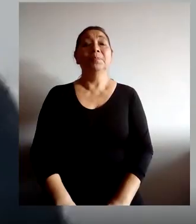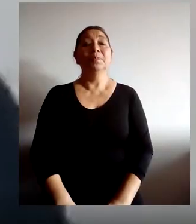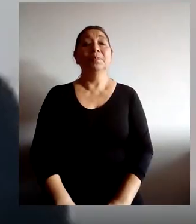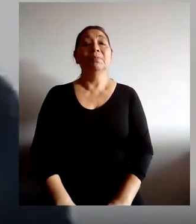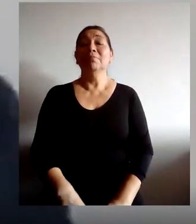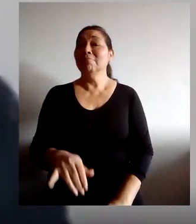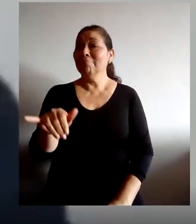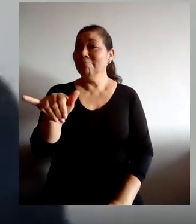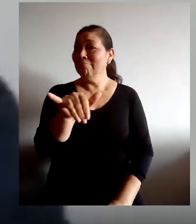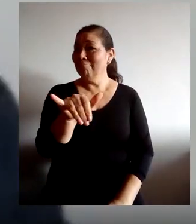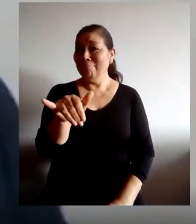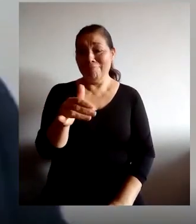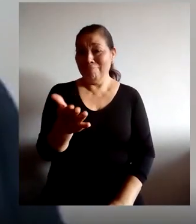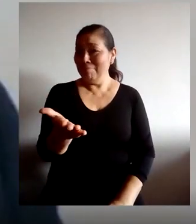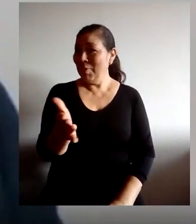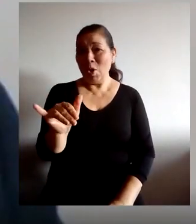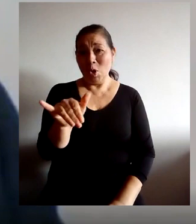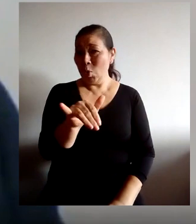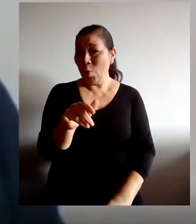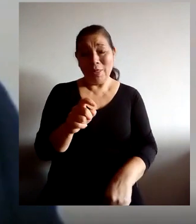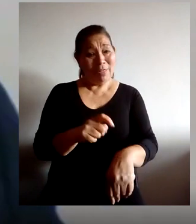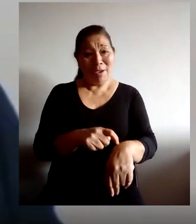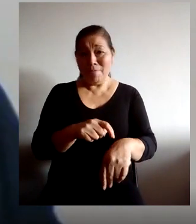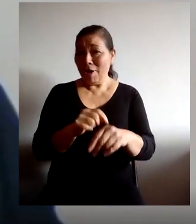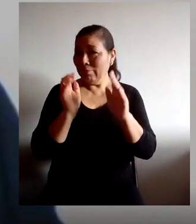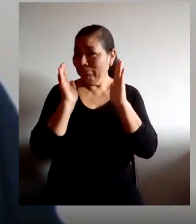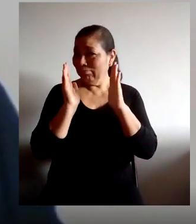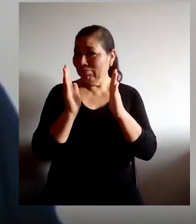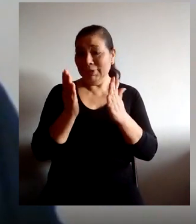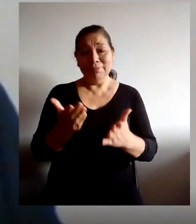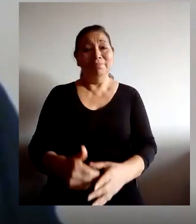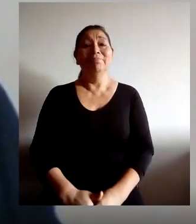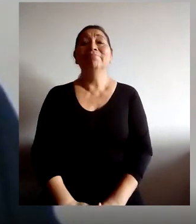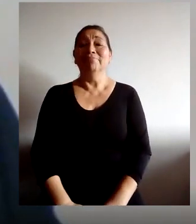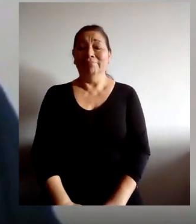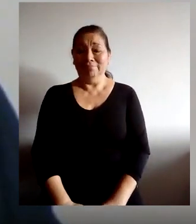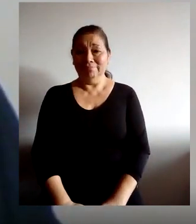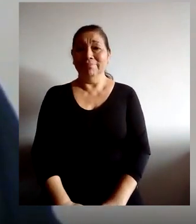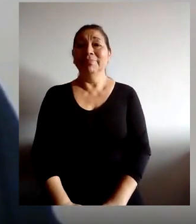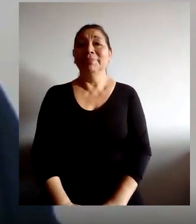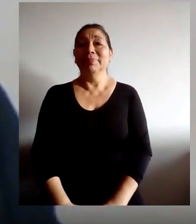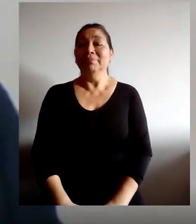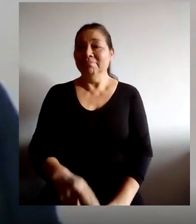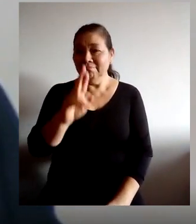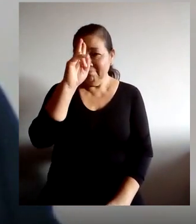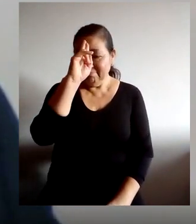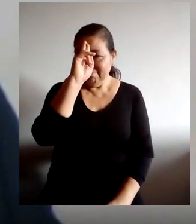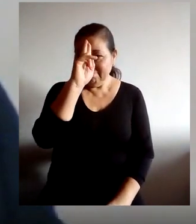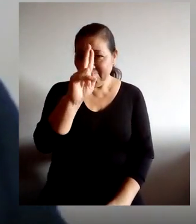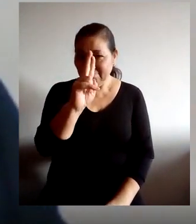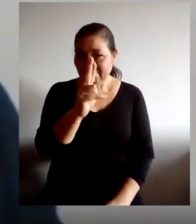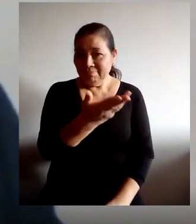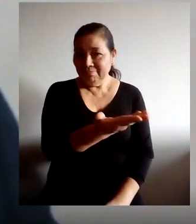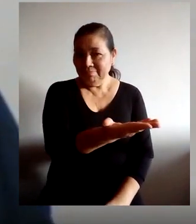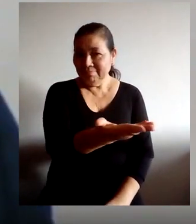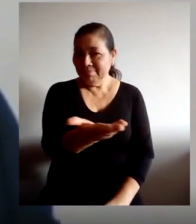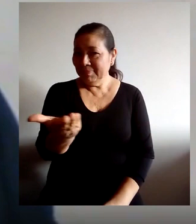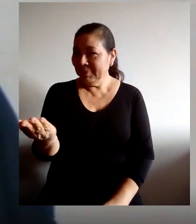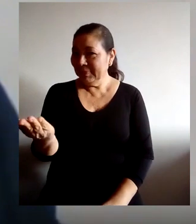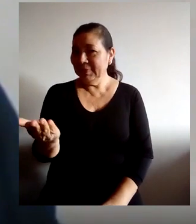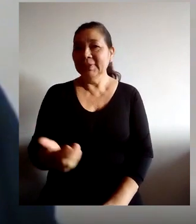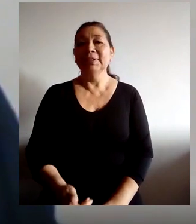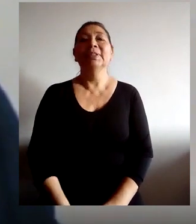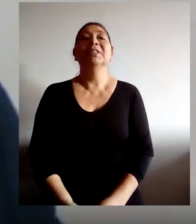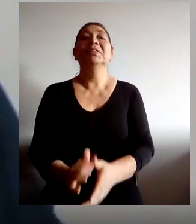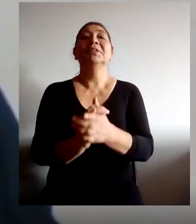Con su venia, señor magistrado, señor presidente, les envío un saludo y espero que todos se encuentren bien de salud, al igual que sus familias. Con su permiso,